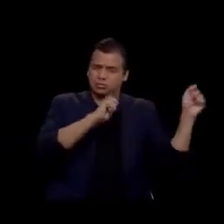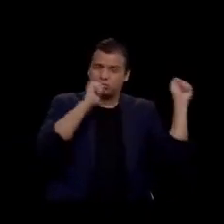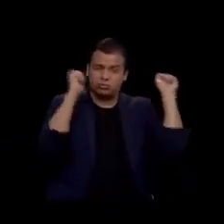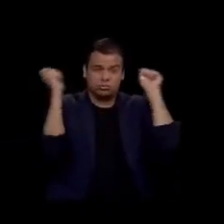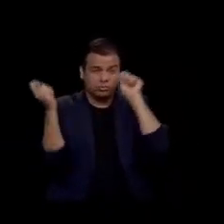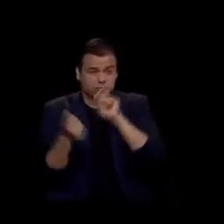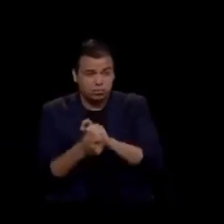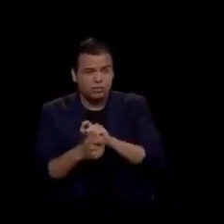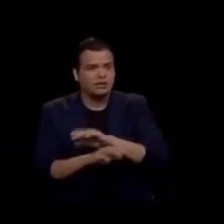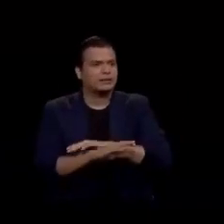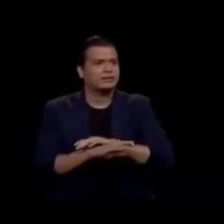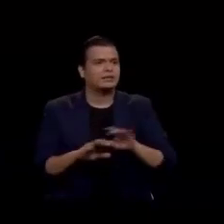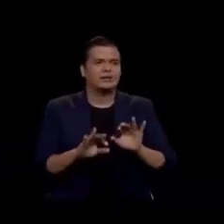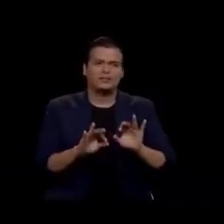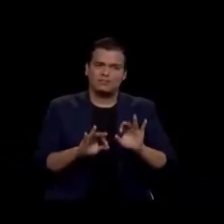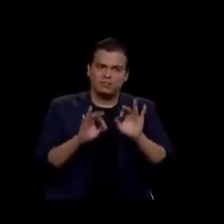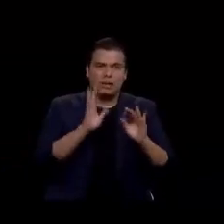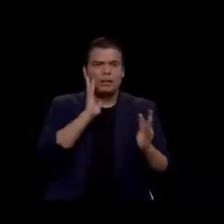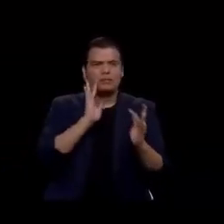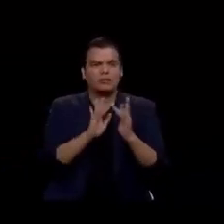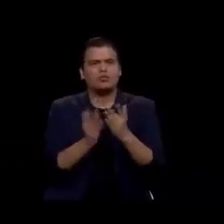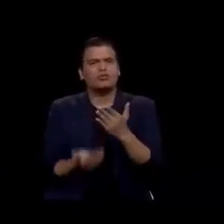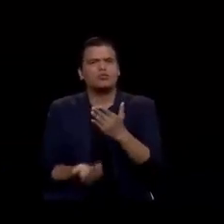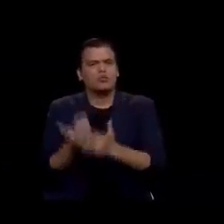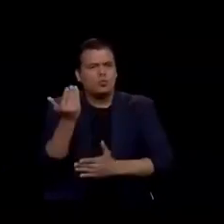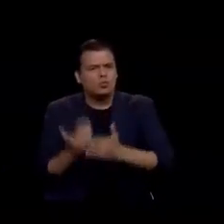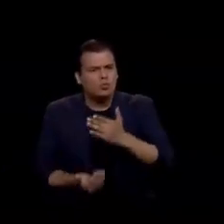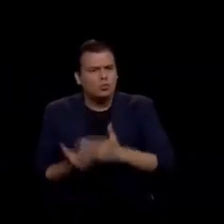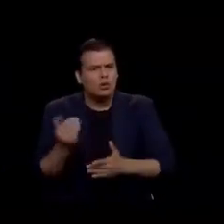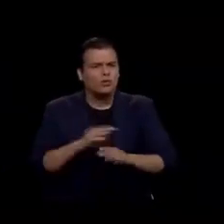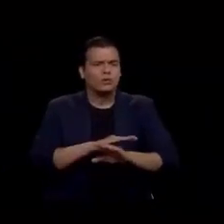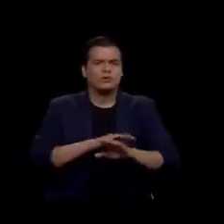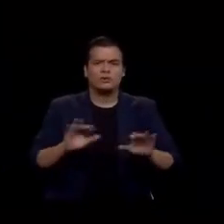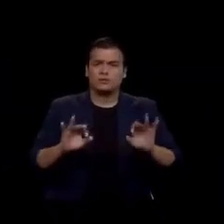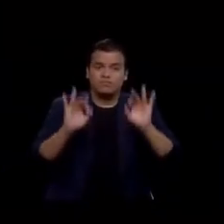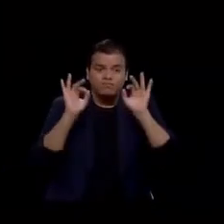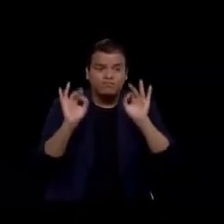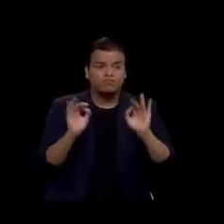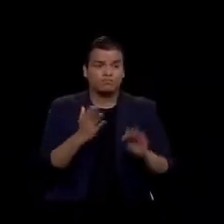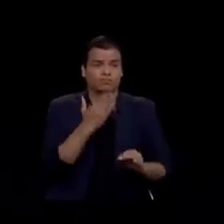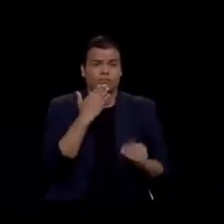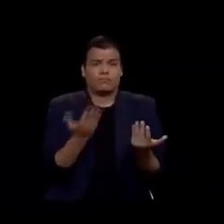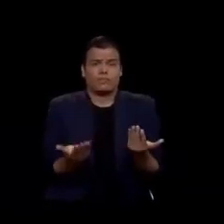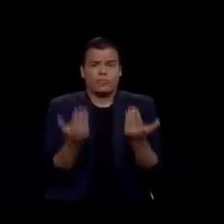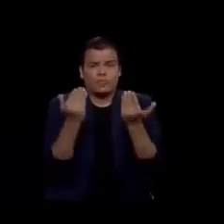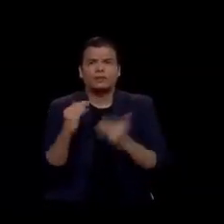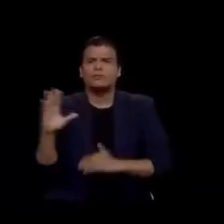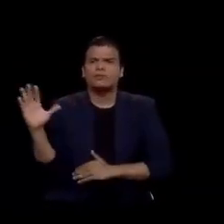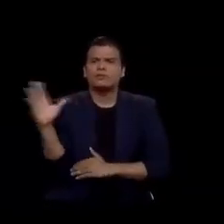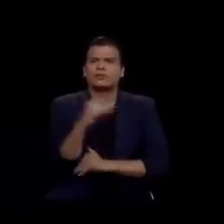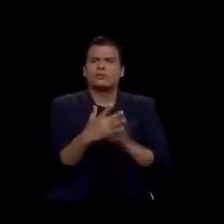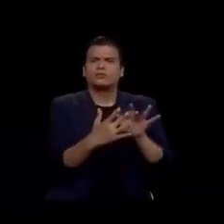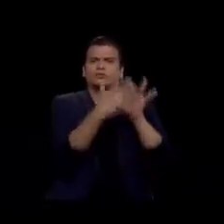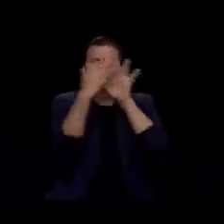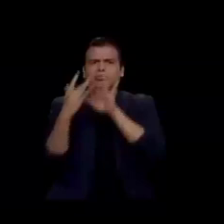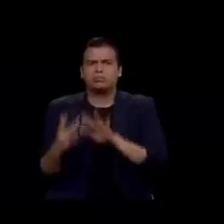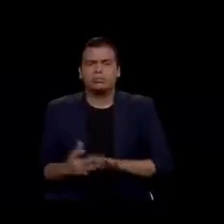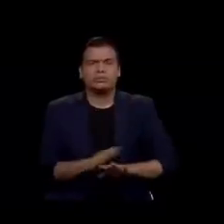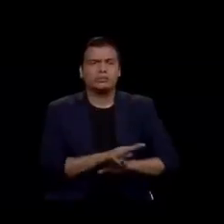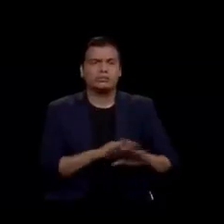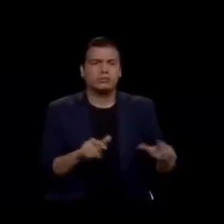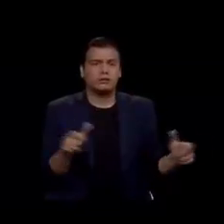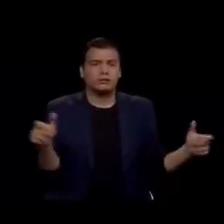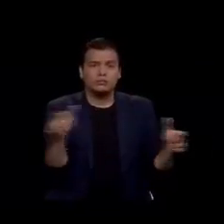hacerlo un marco jurídico moderno un marco jurídico de verdad que nos permite conectar a los colombianos gracias al apoyo del